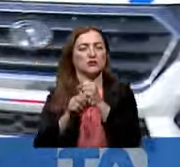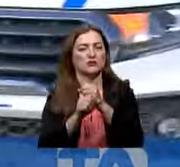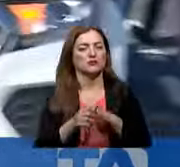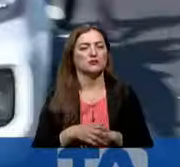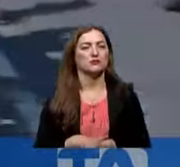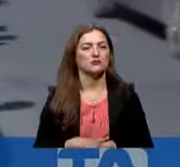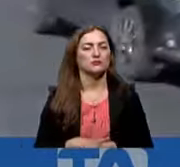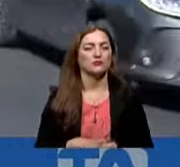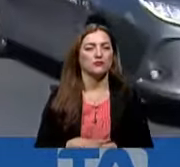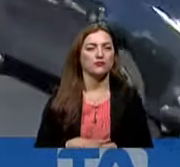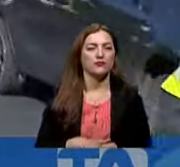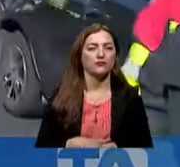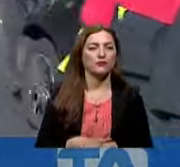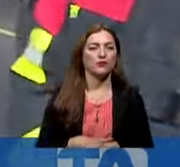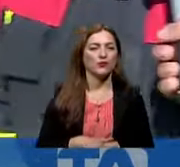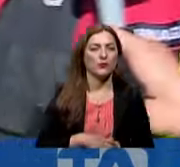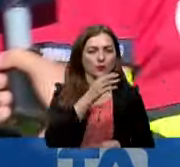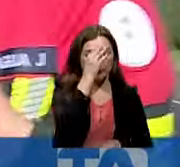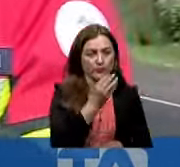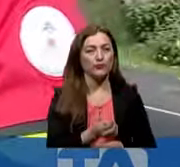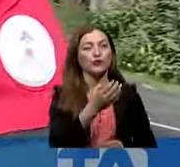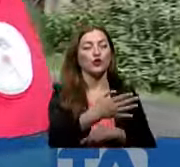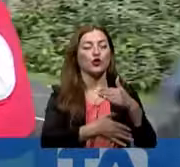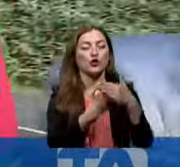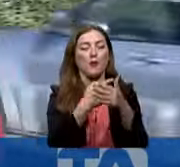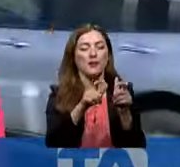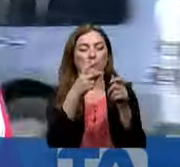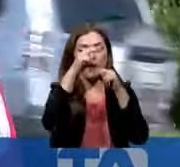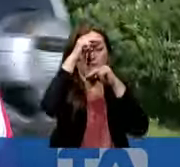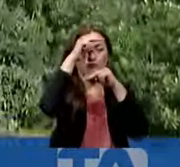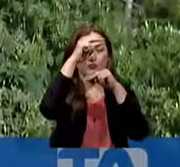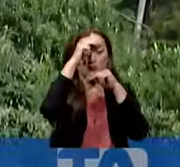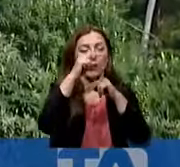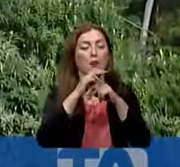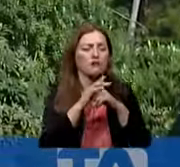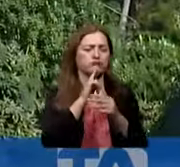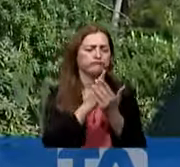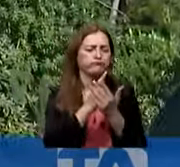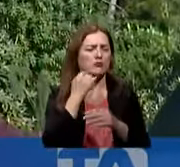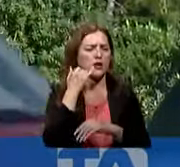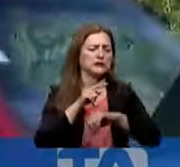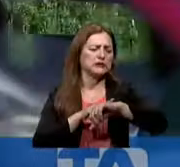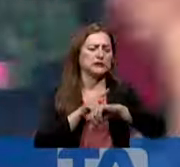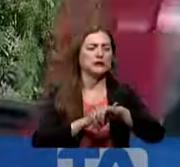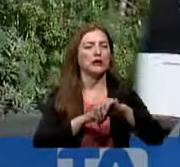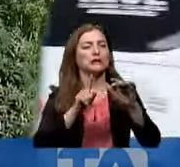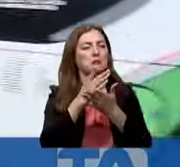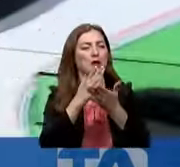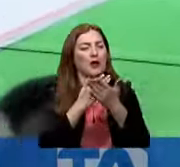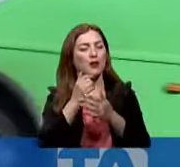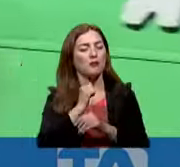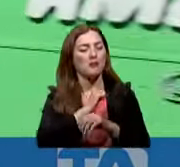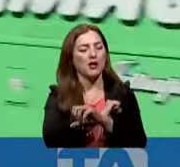público televidente, pues aproximadamente a las 6 de la mañana fuimos despachados por la central de emergencias a un